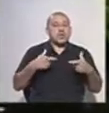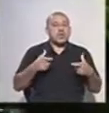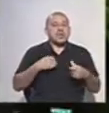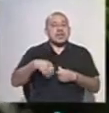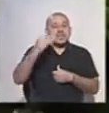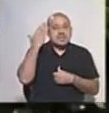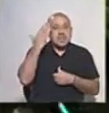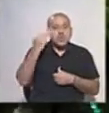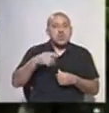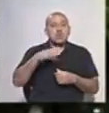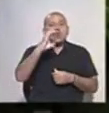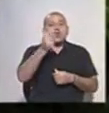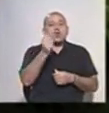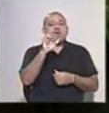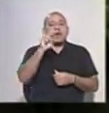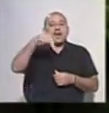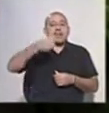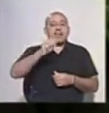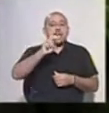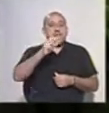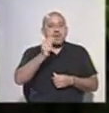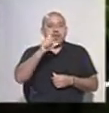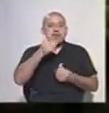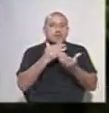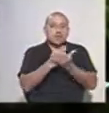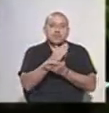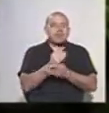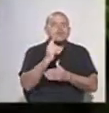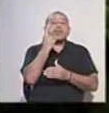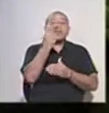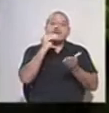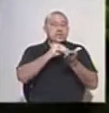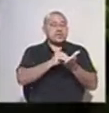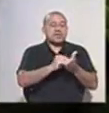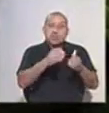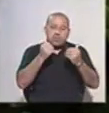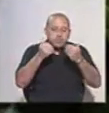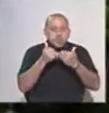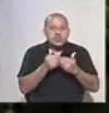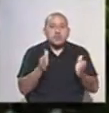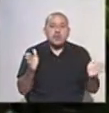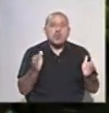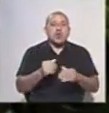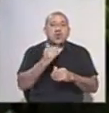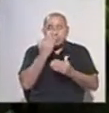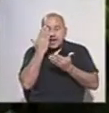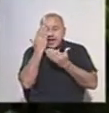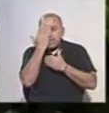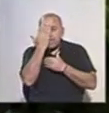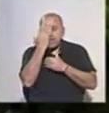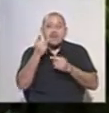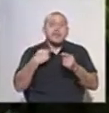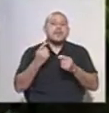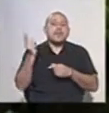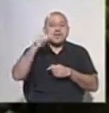fue el tablado que nos apoyó desde el primer programa, entonces siempre el primer móvil o el primer programa de carnaval que tocaba en el canal, veníamos